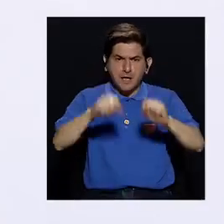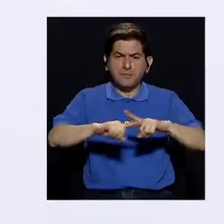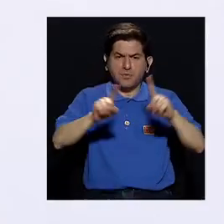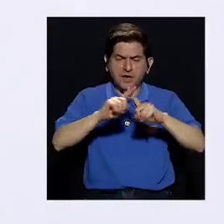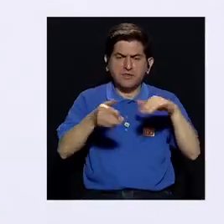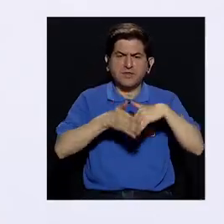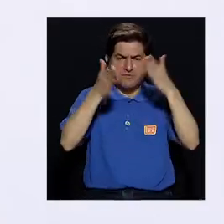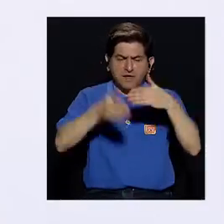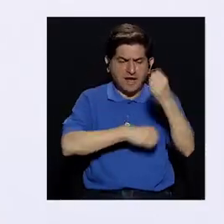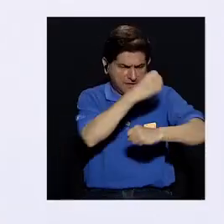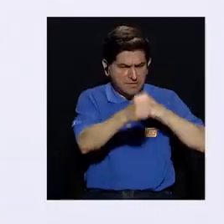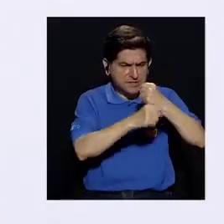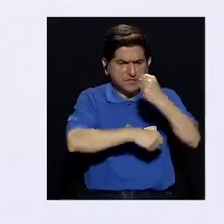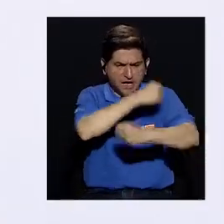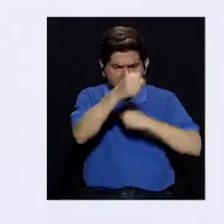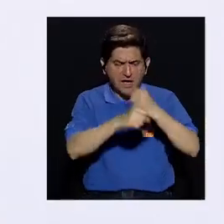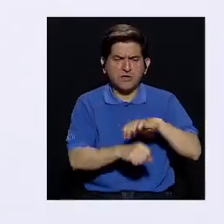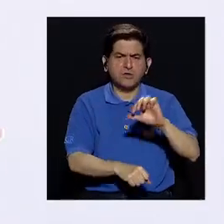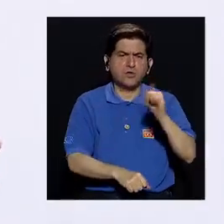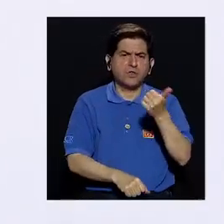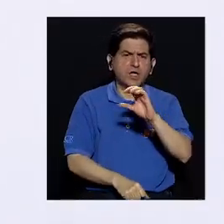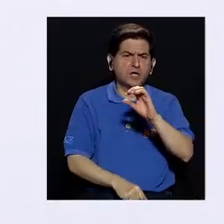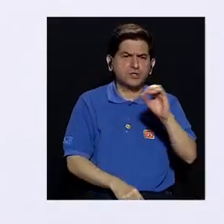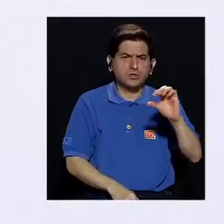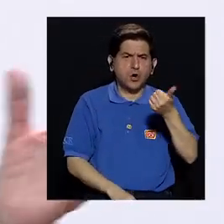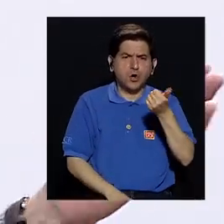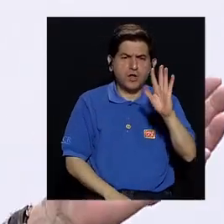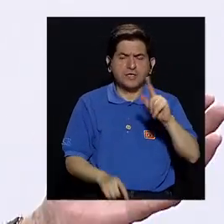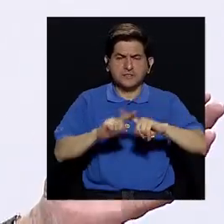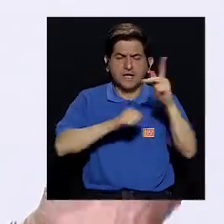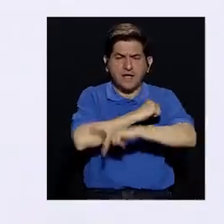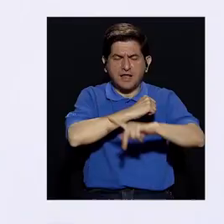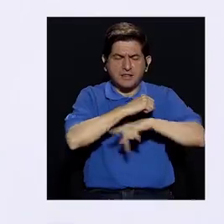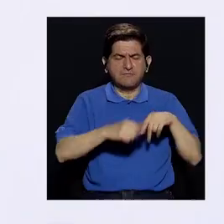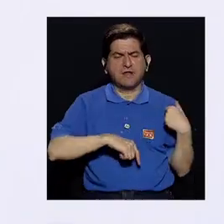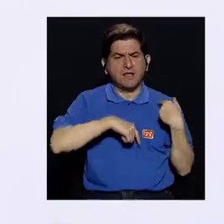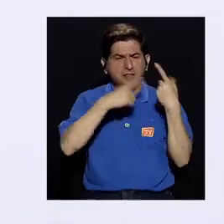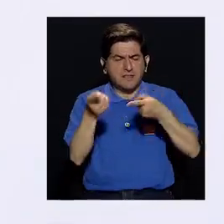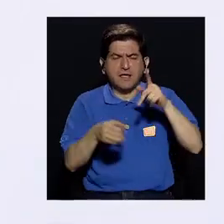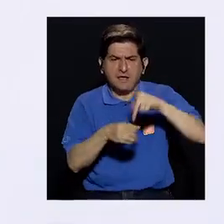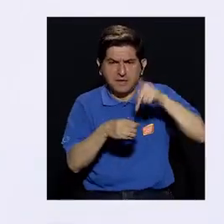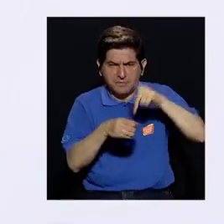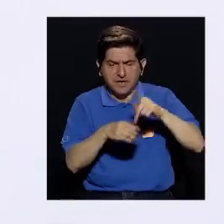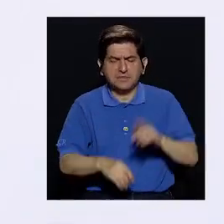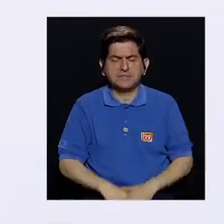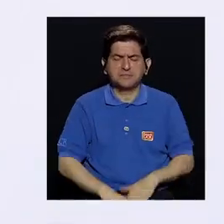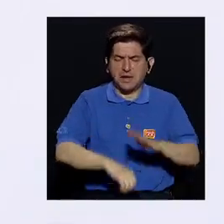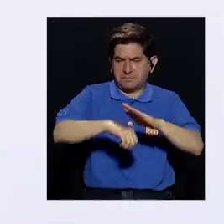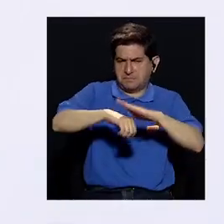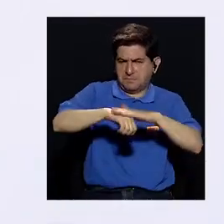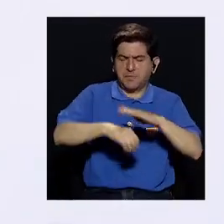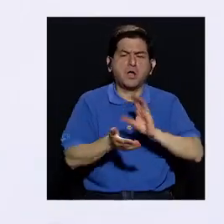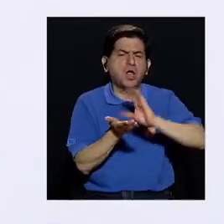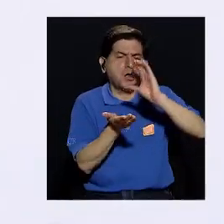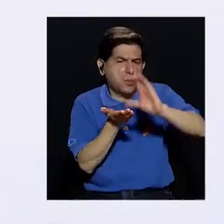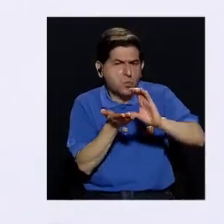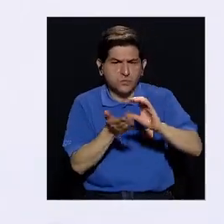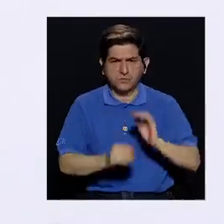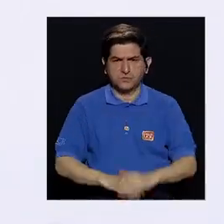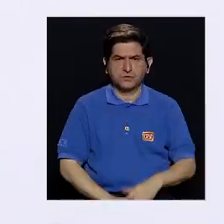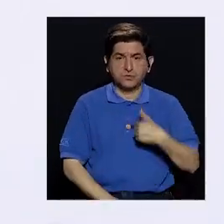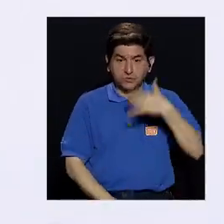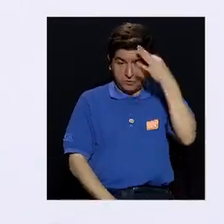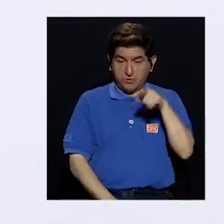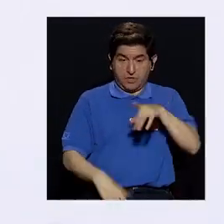que muchos alumnos cada año entre 10 y 15 alumnos vayan a diferentes países y participen en estancias en cursos